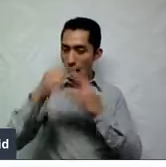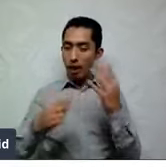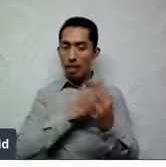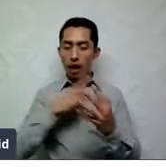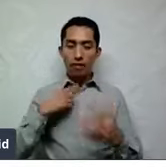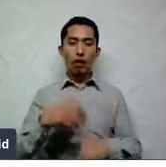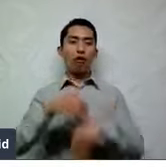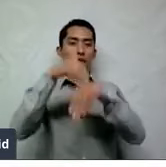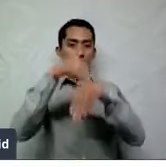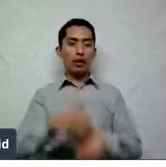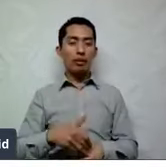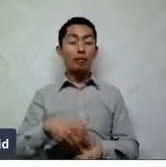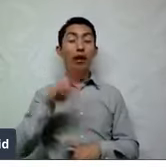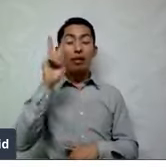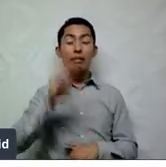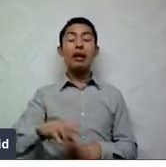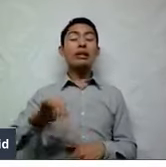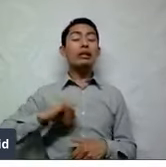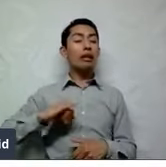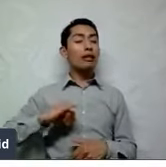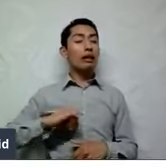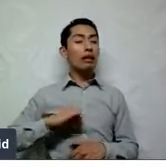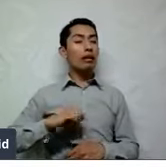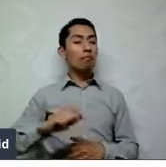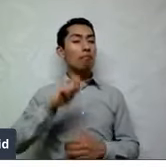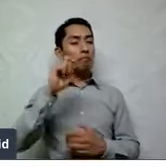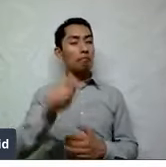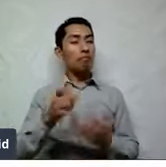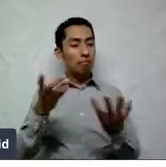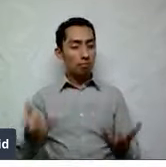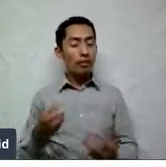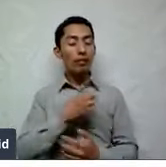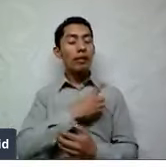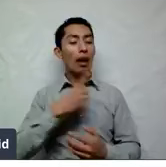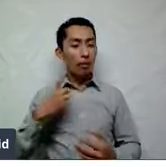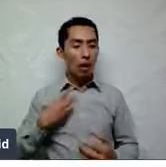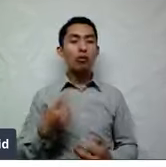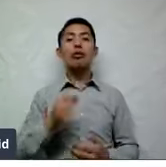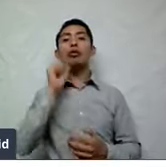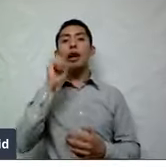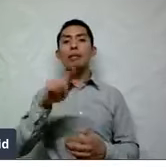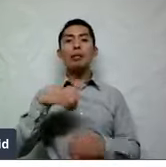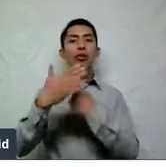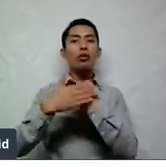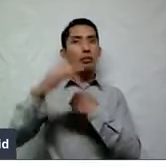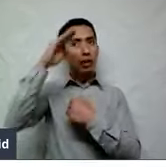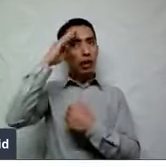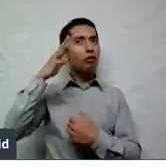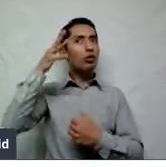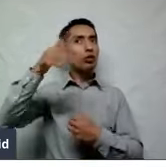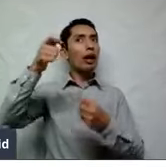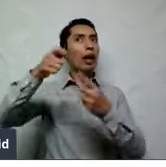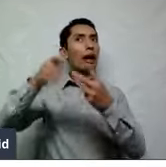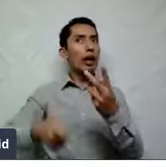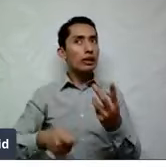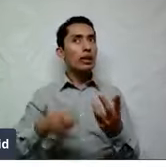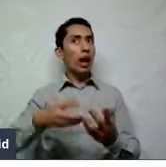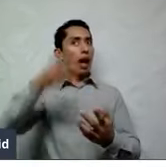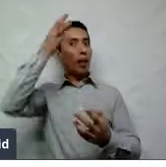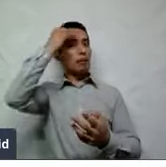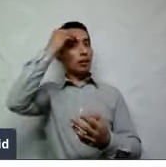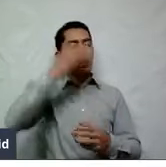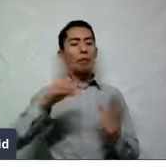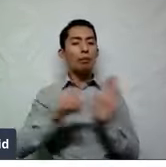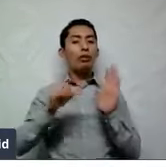programa. Pero algo interesante es que debemos también ver a futuro. Entonces, esto nos debe de enseñar que